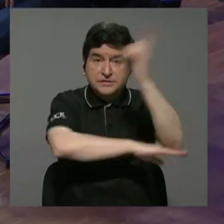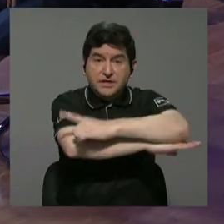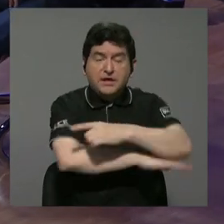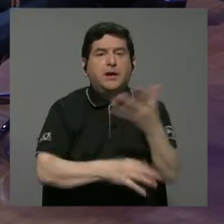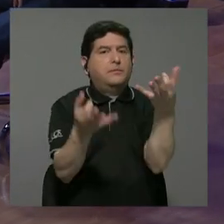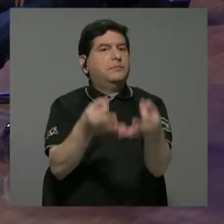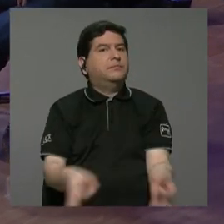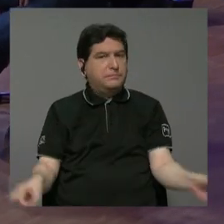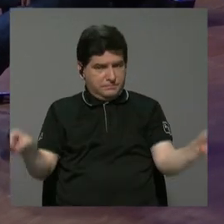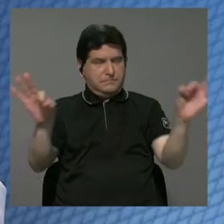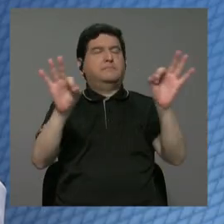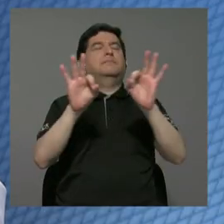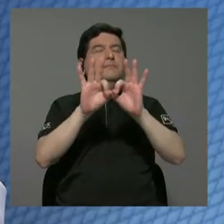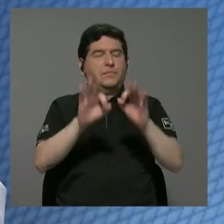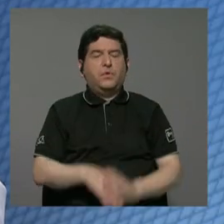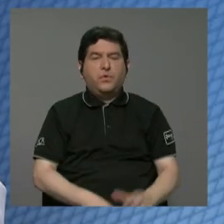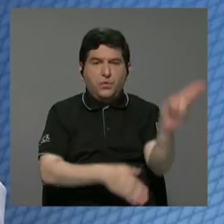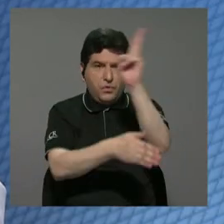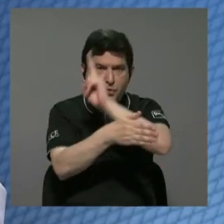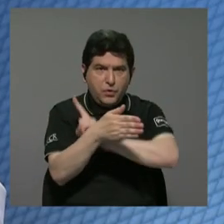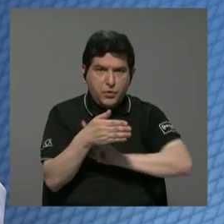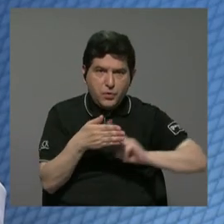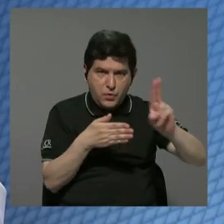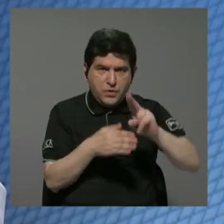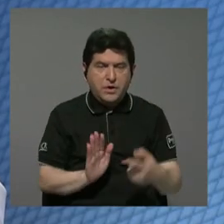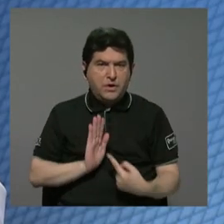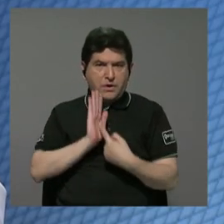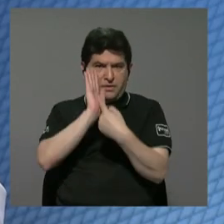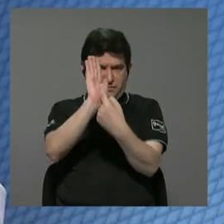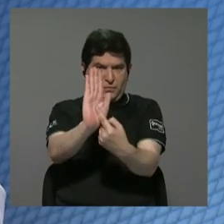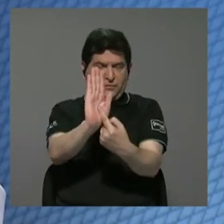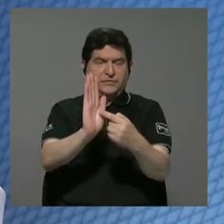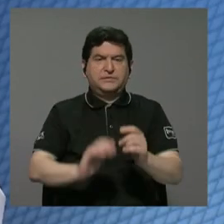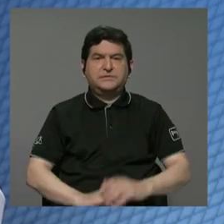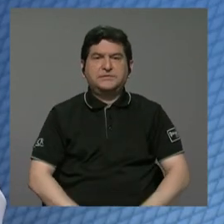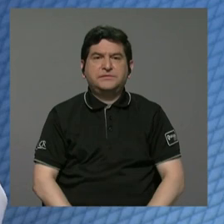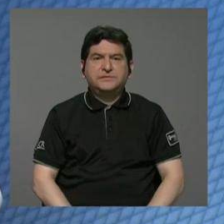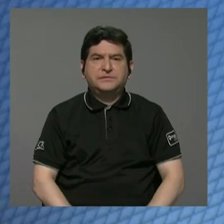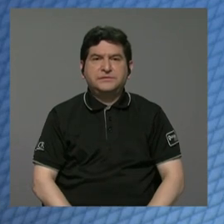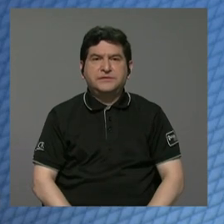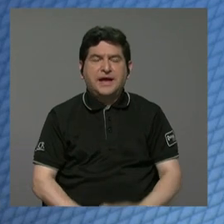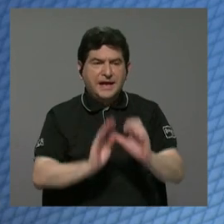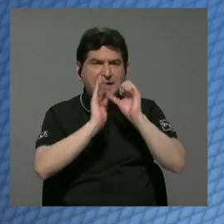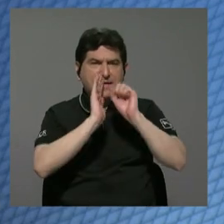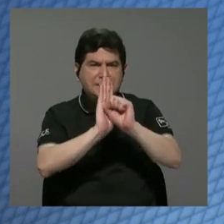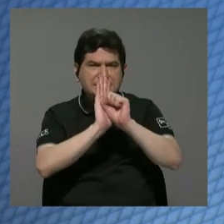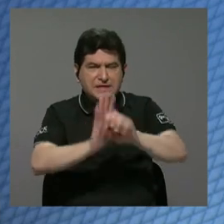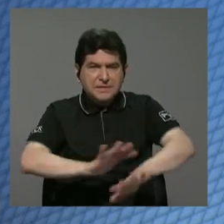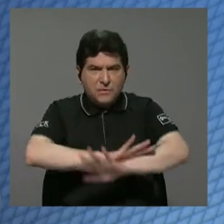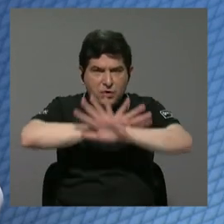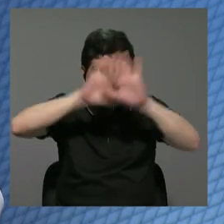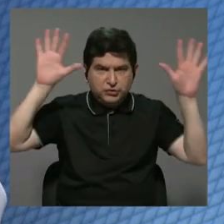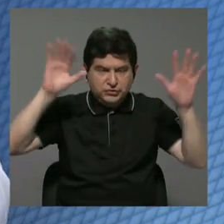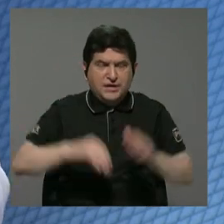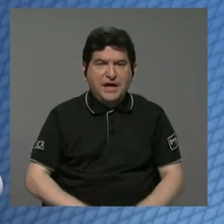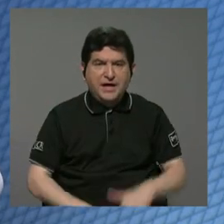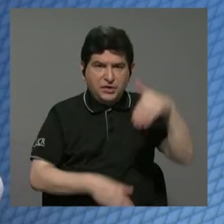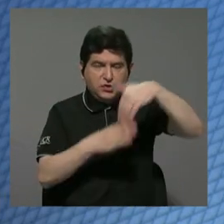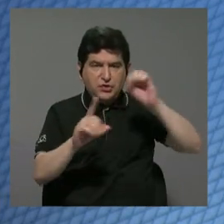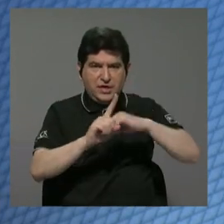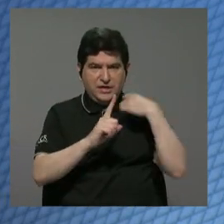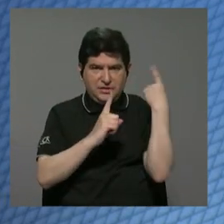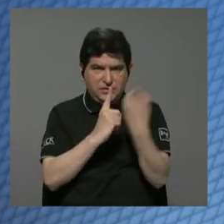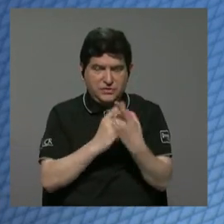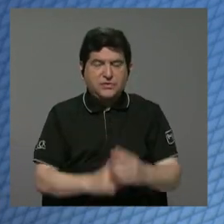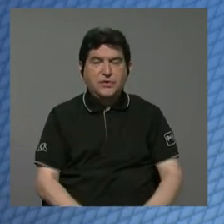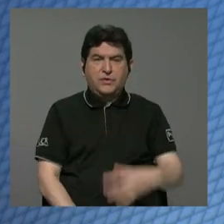que es fundamental. Yo creo que la universidad debe manifestarse con signos contundentes de que está en la sociedad, que